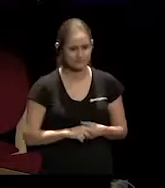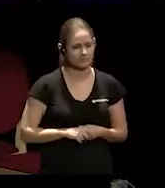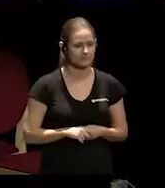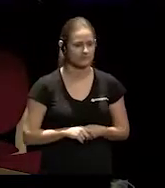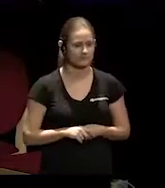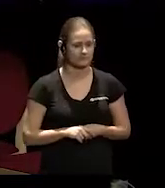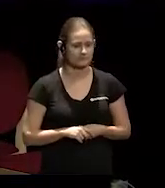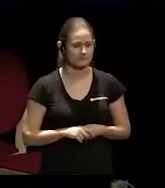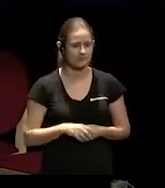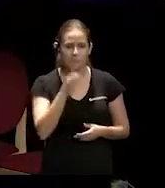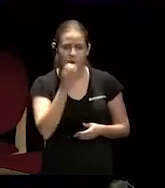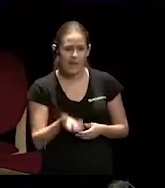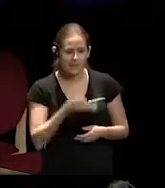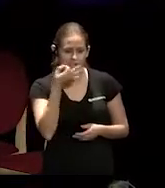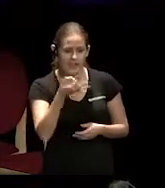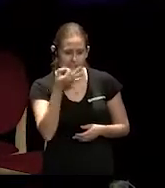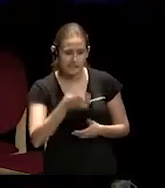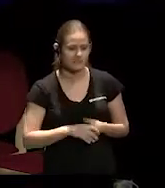Hola, buenas tardes.